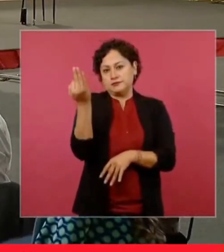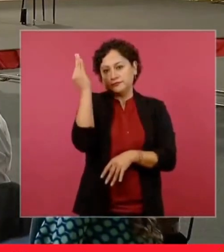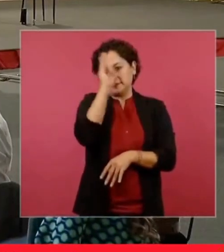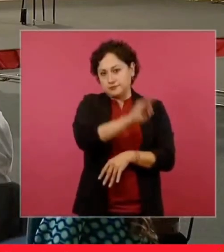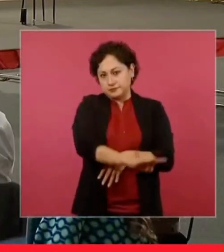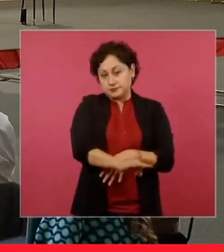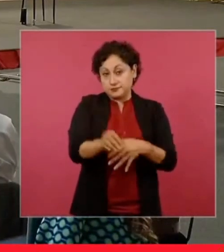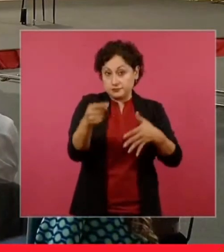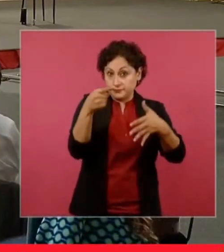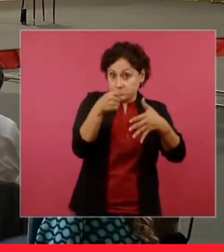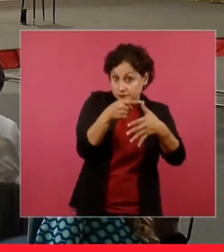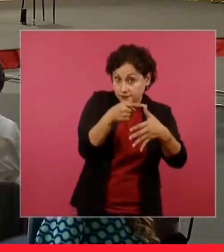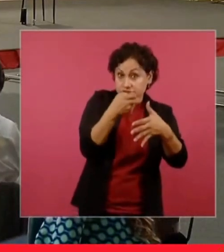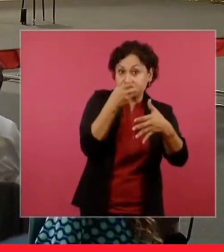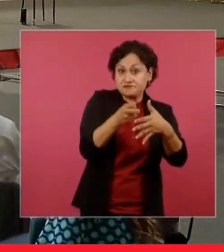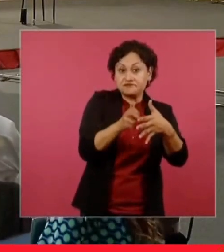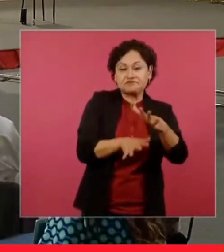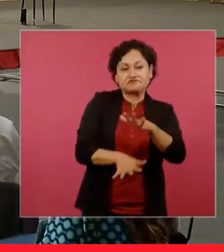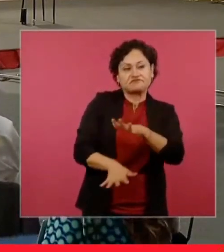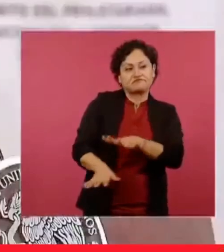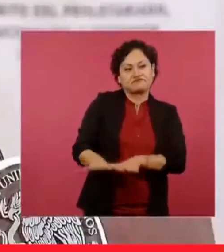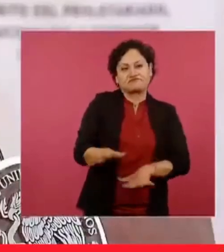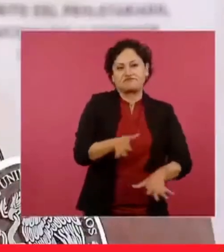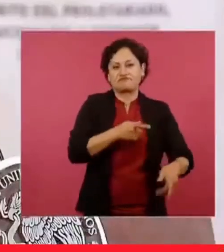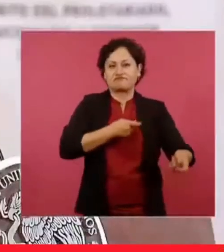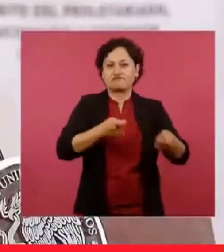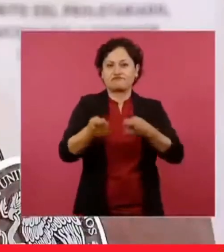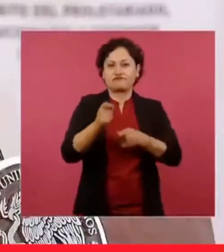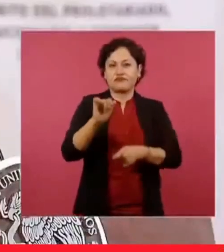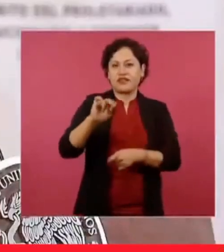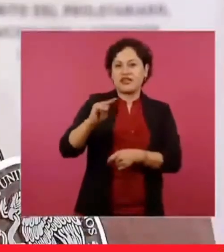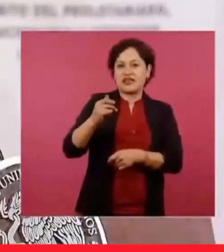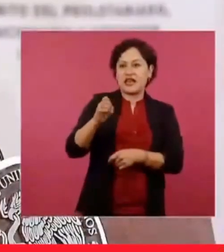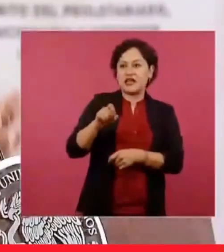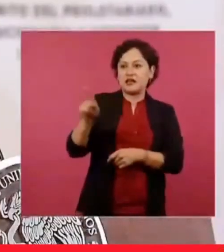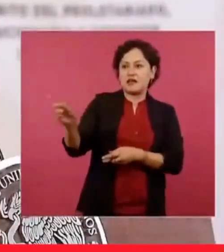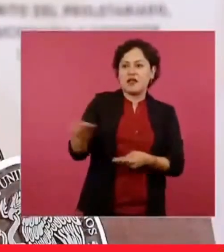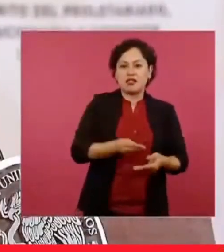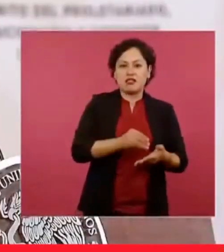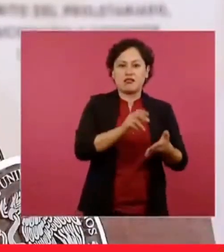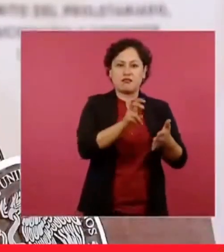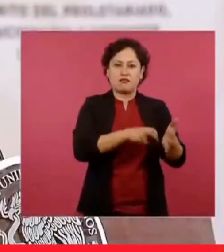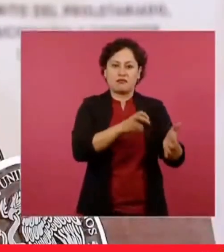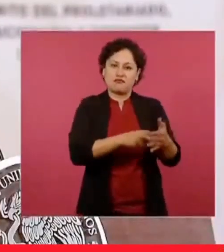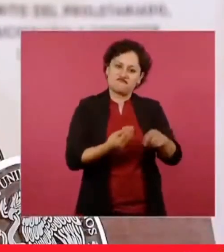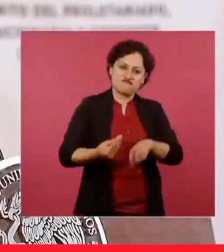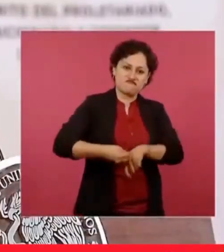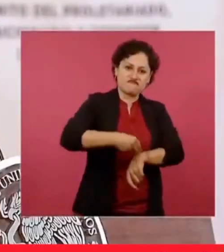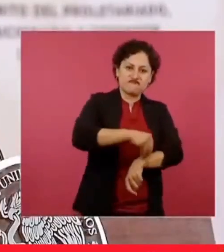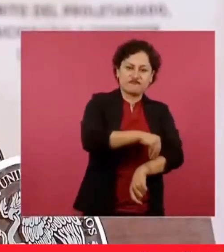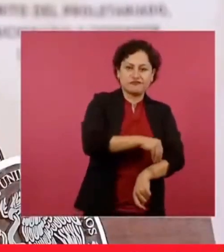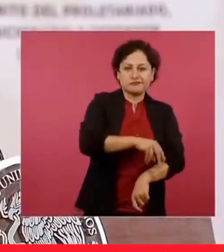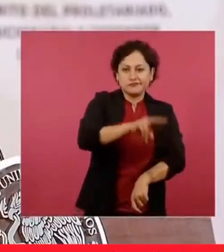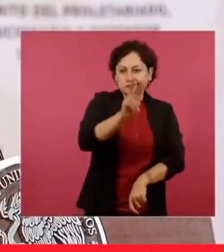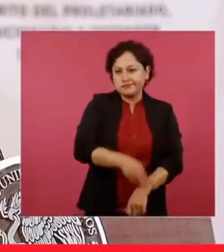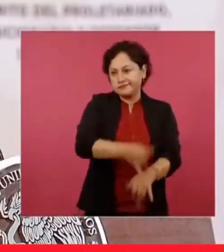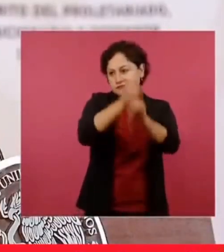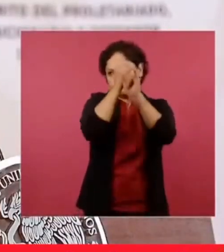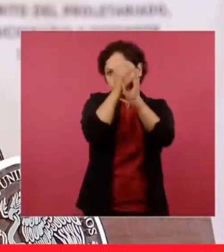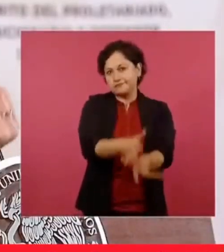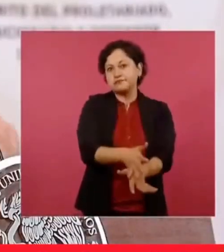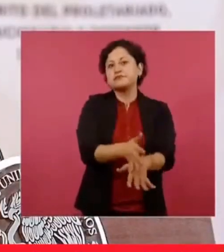diario tergiversó los datos del INEGI, así de tramposos son, pues utiliza una gráfica que no